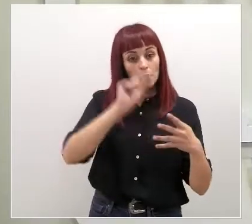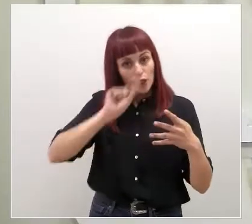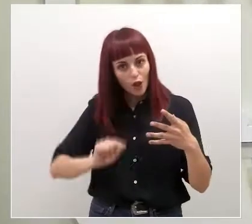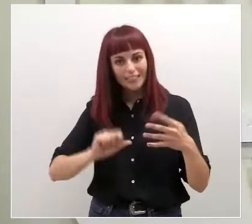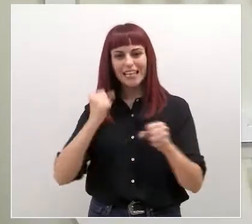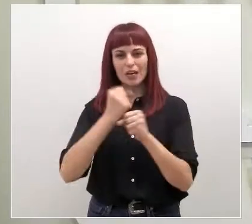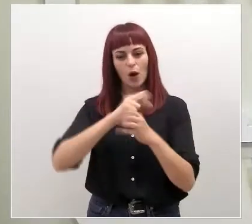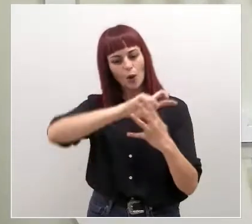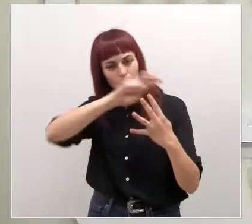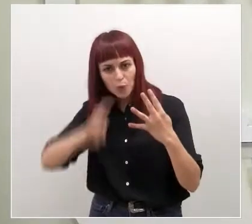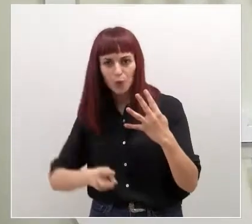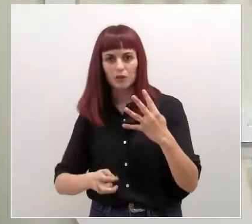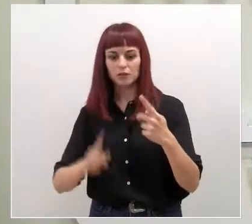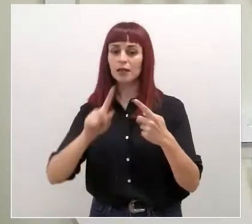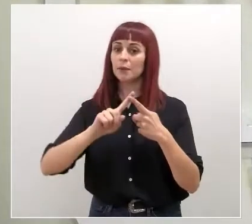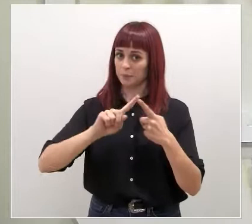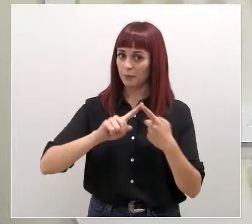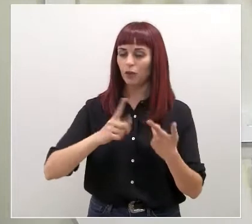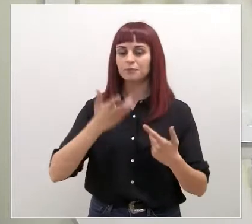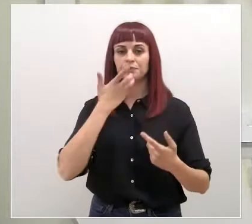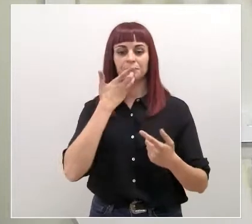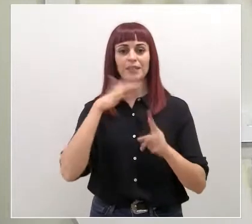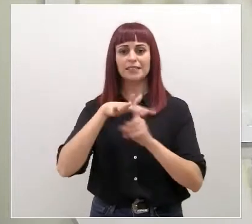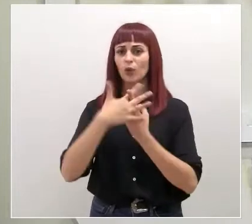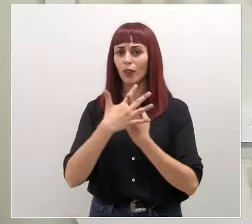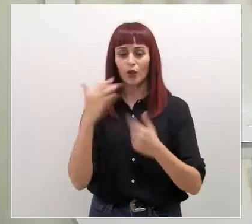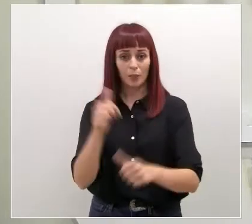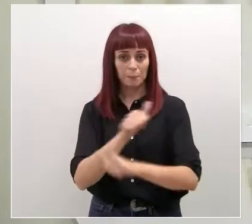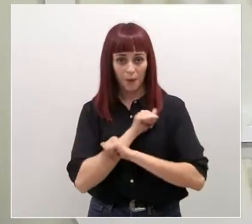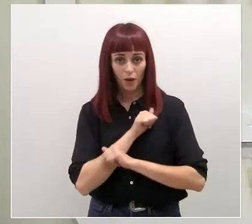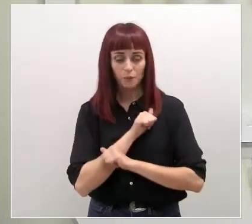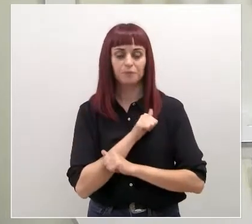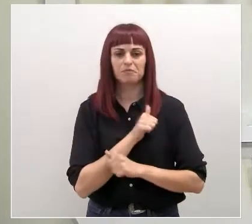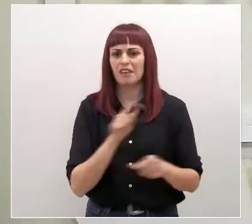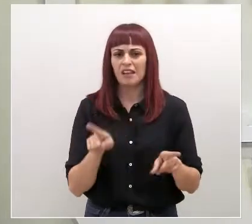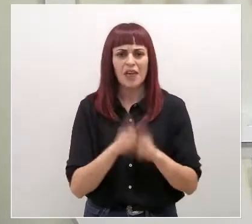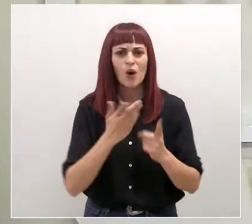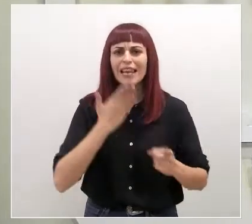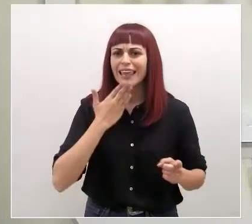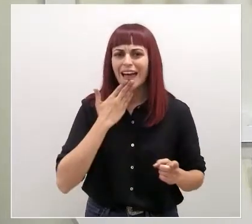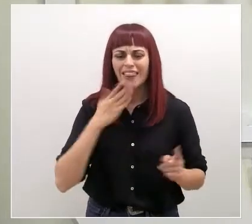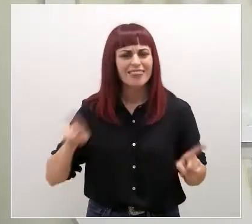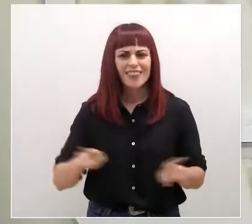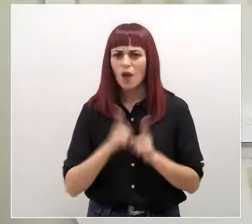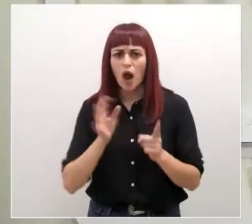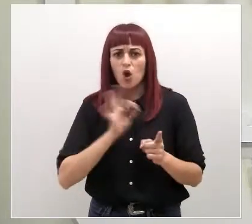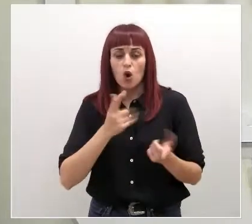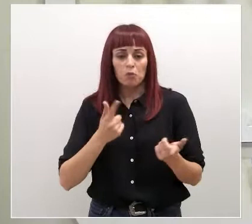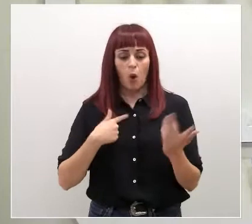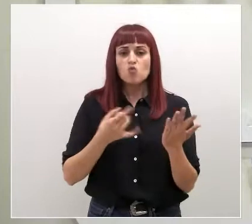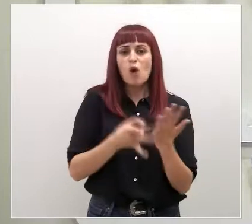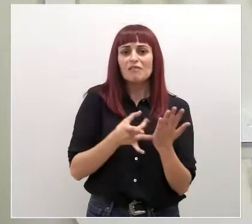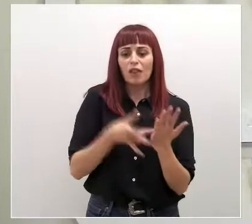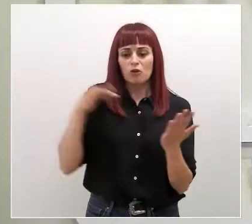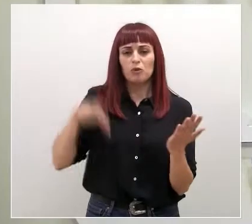trabajo. En primer lugar, para quienes están en situación de desempleo, sea cual sea su edad o sea cual sea su